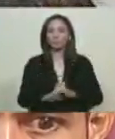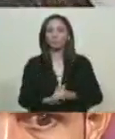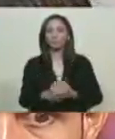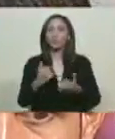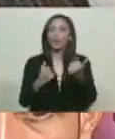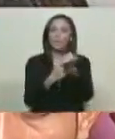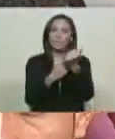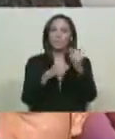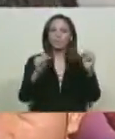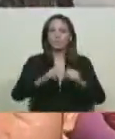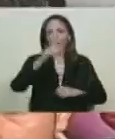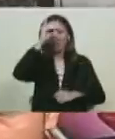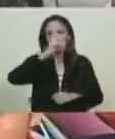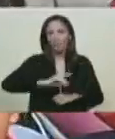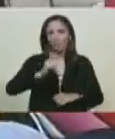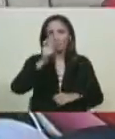apoyo